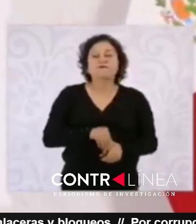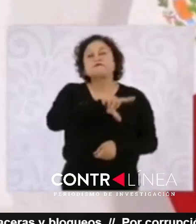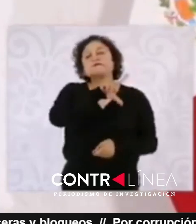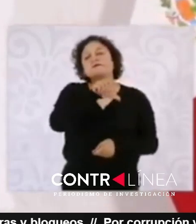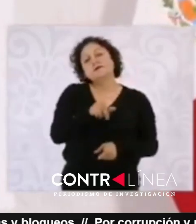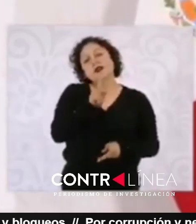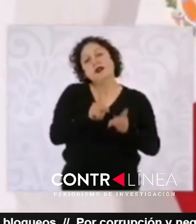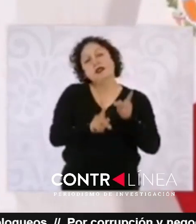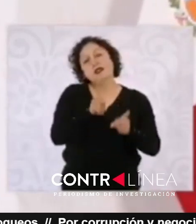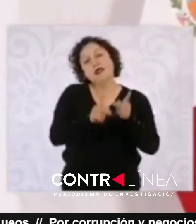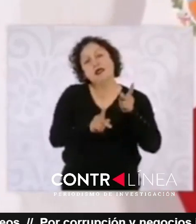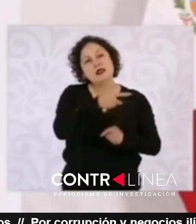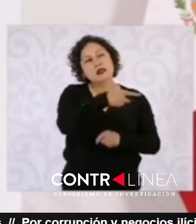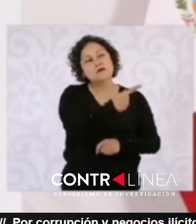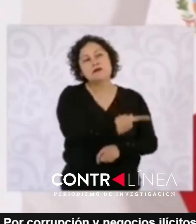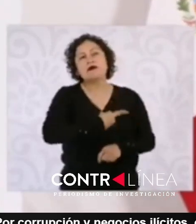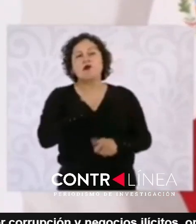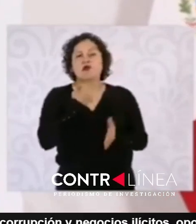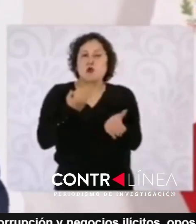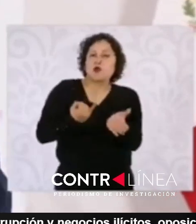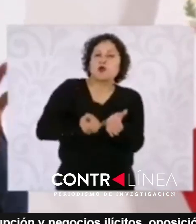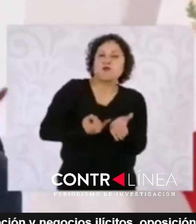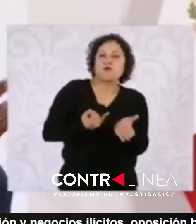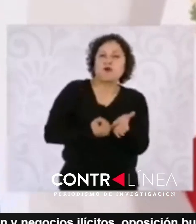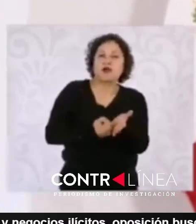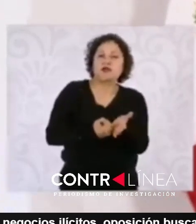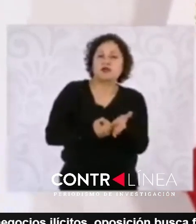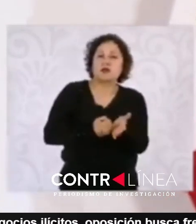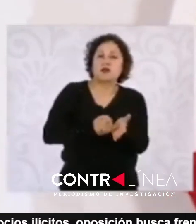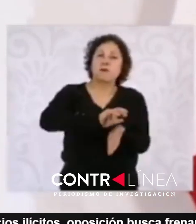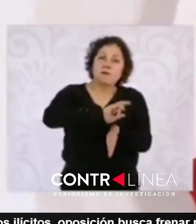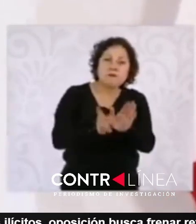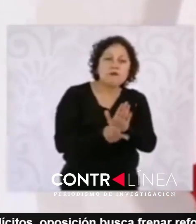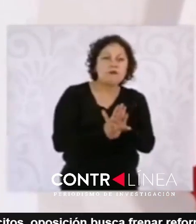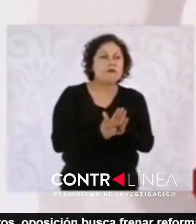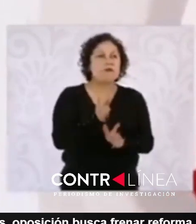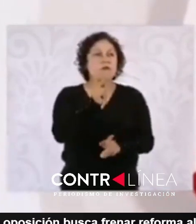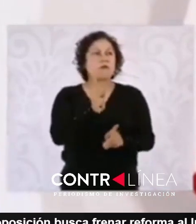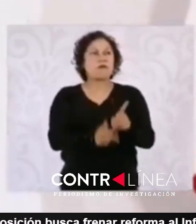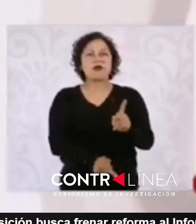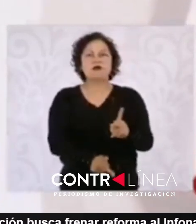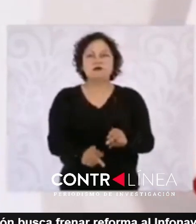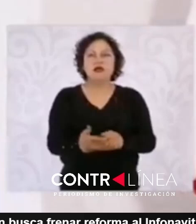tiempo quería poner en pausa. Le dije, bueno, pues vamos a ponerlo en pausa para siempre.